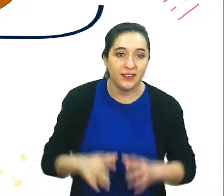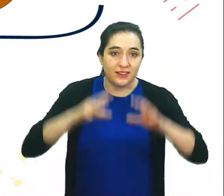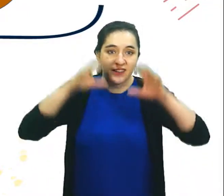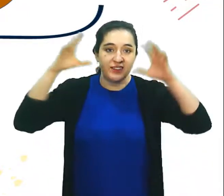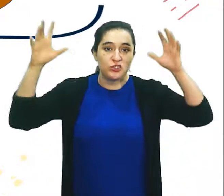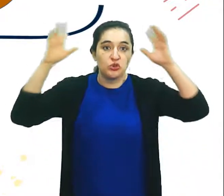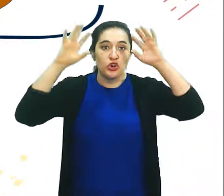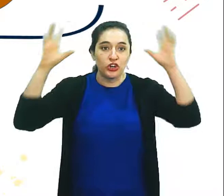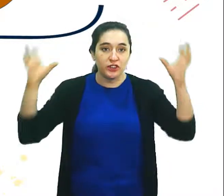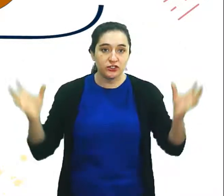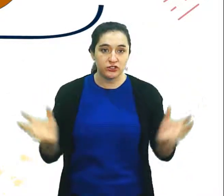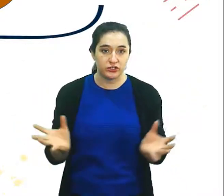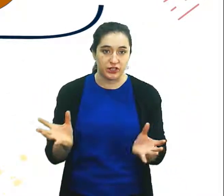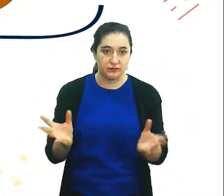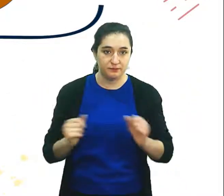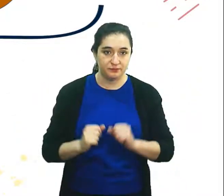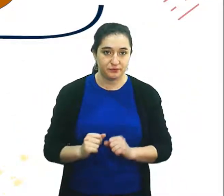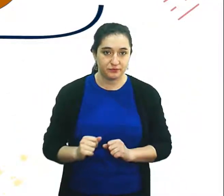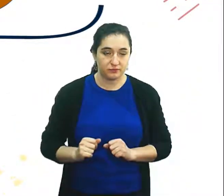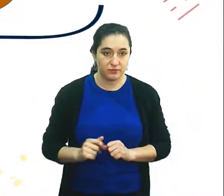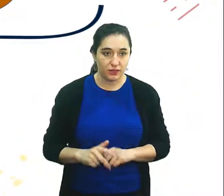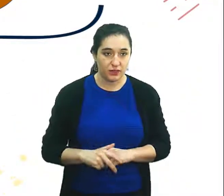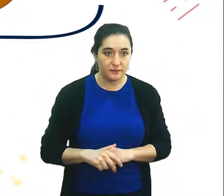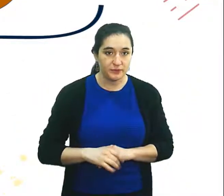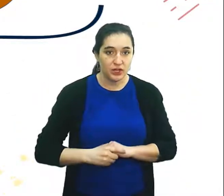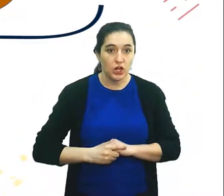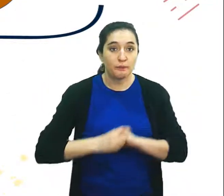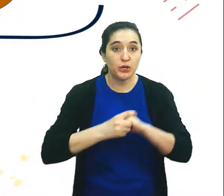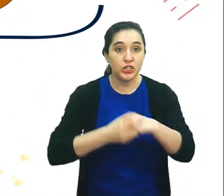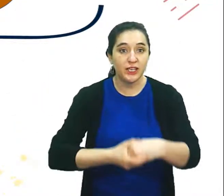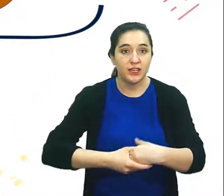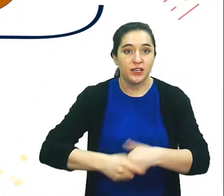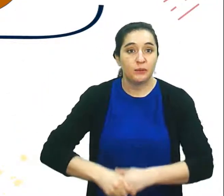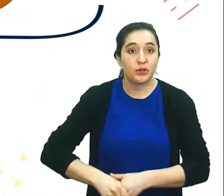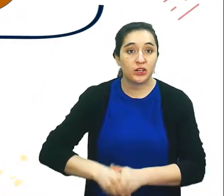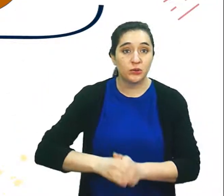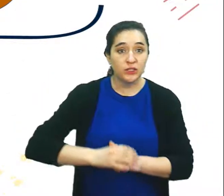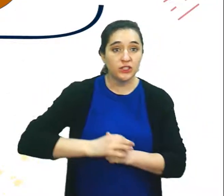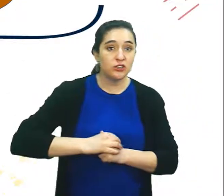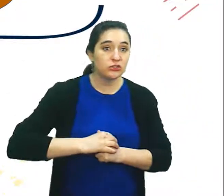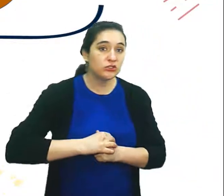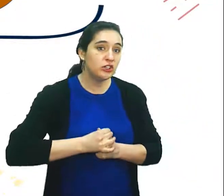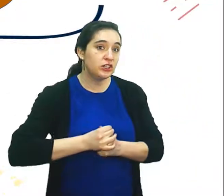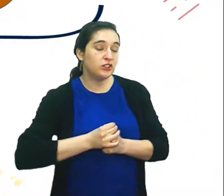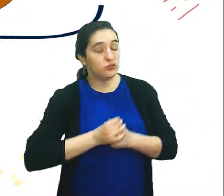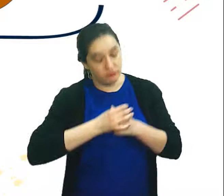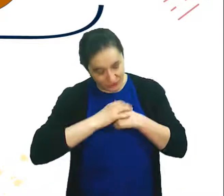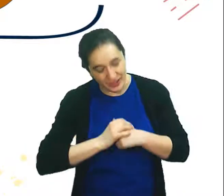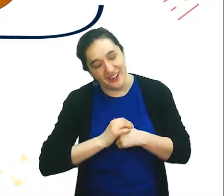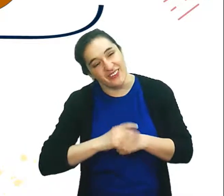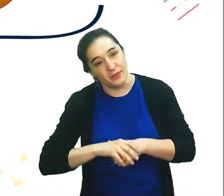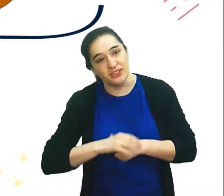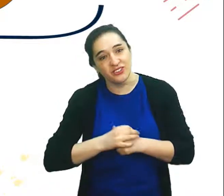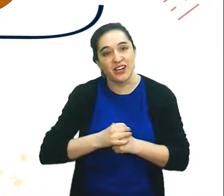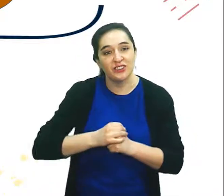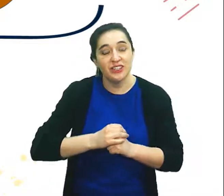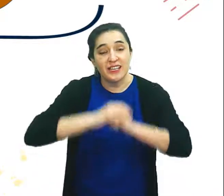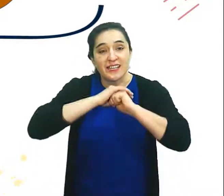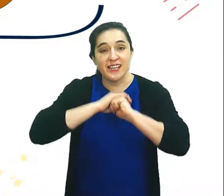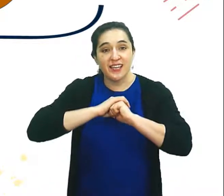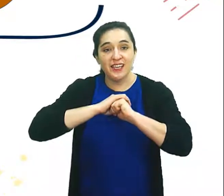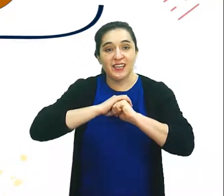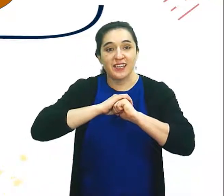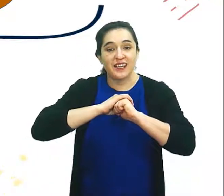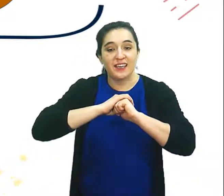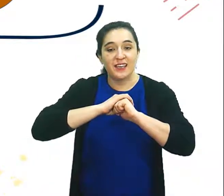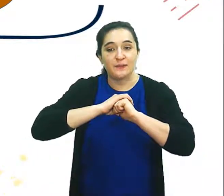de establecer un orden social, ¿ya? ¿Por qué? Porque recuerden que yo les había mencionado